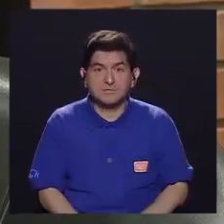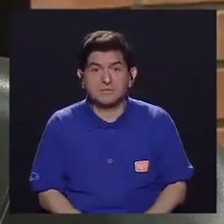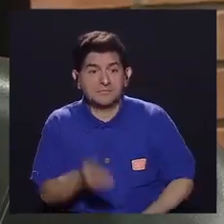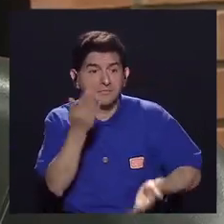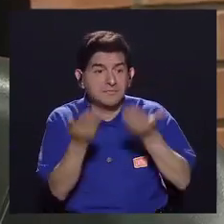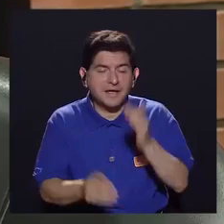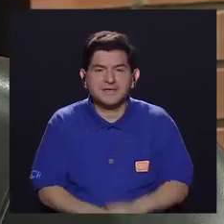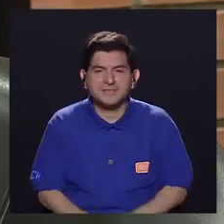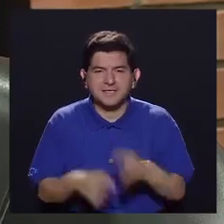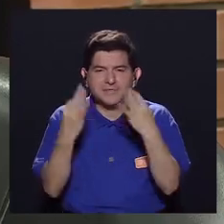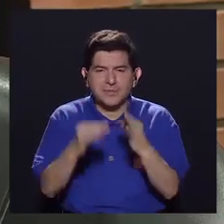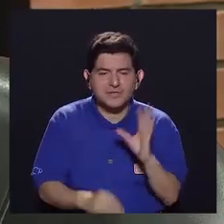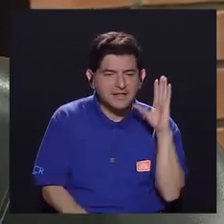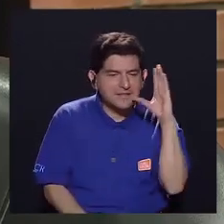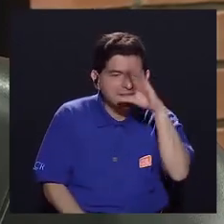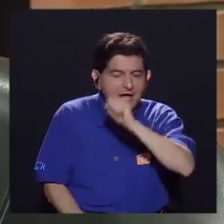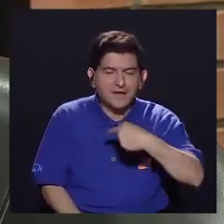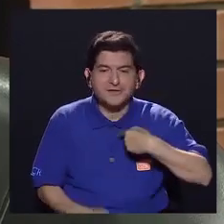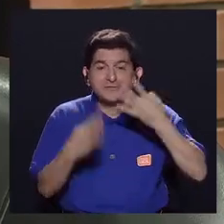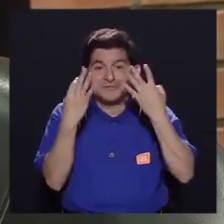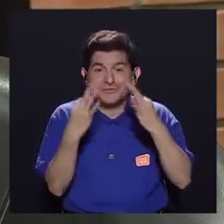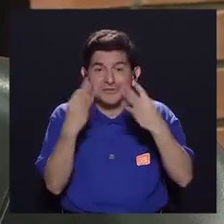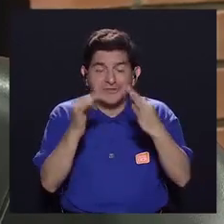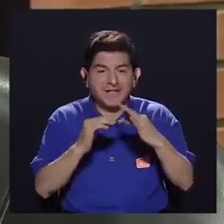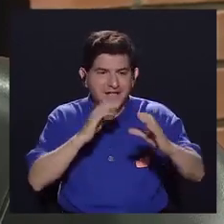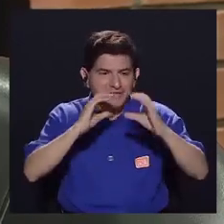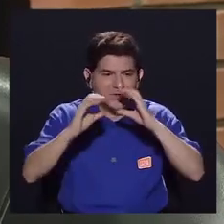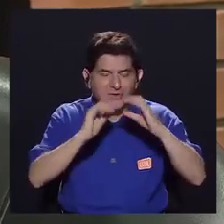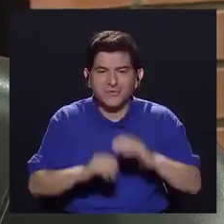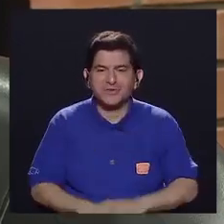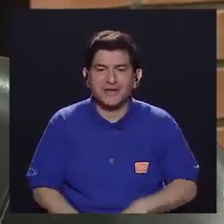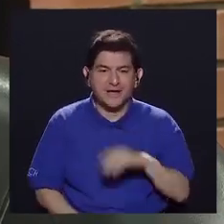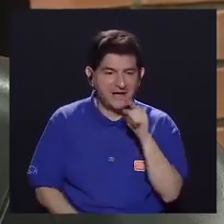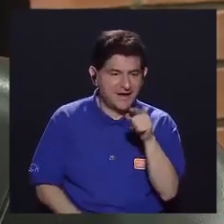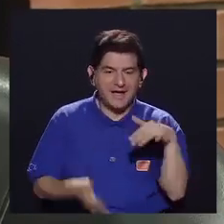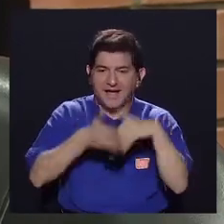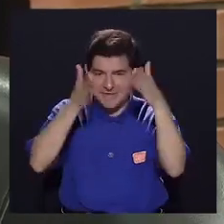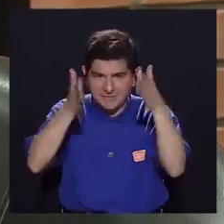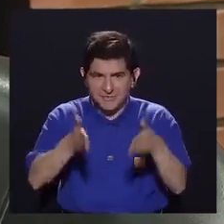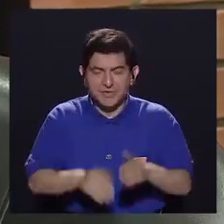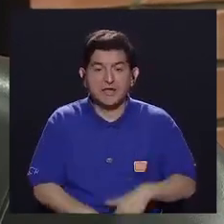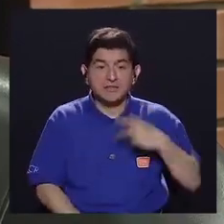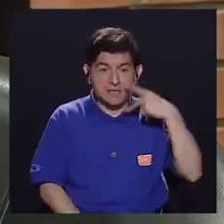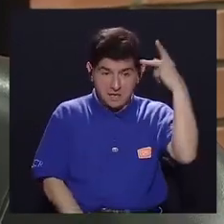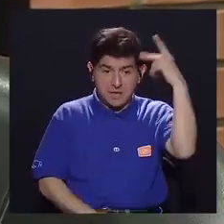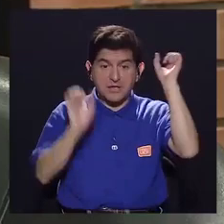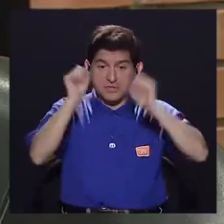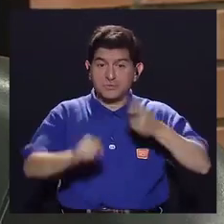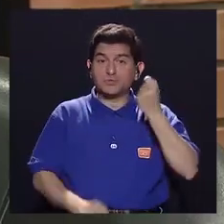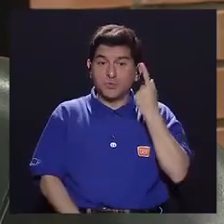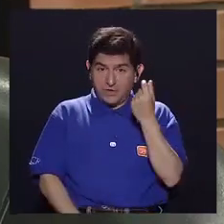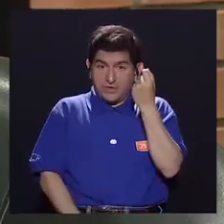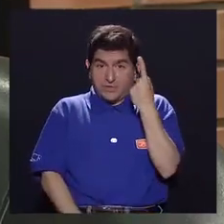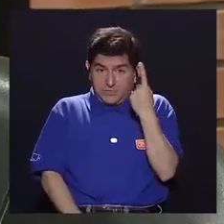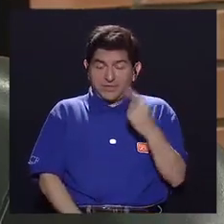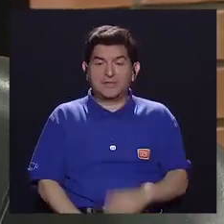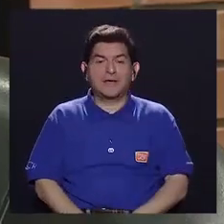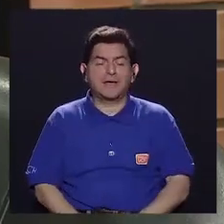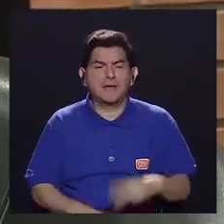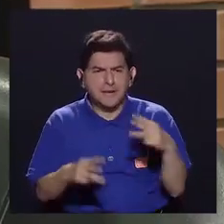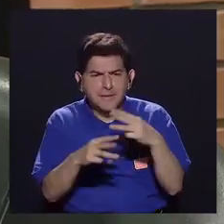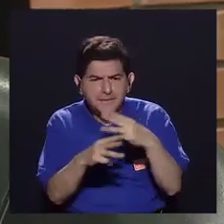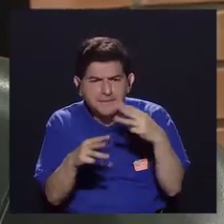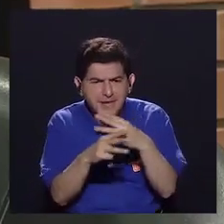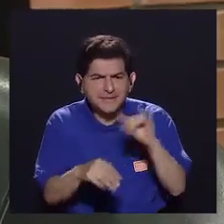es decir, como una adivinanza, que es lo que yo trato siempre de transmitirle a los estudiantes, incluso que los papás puedan entender esto,